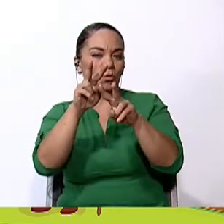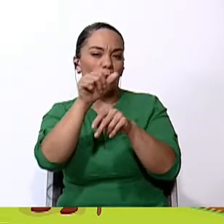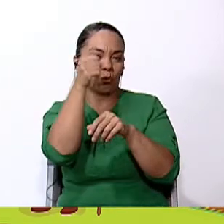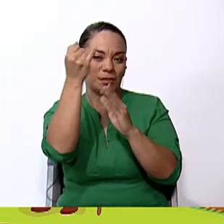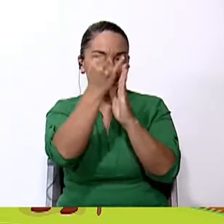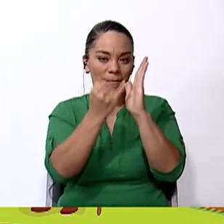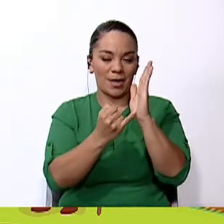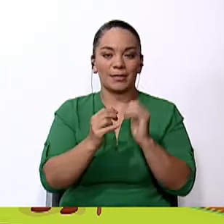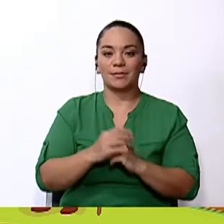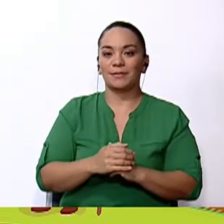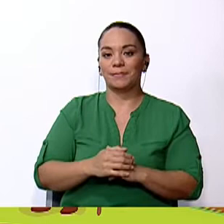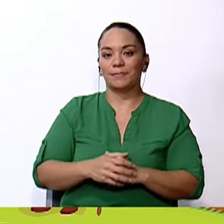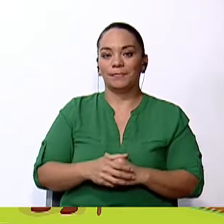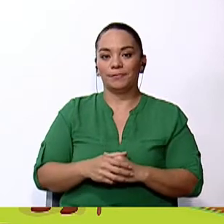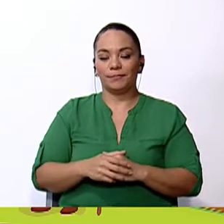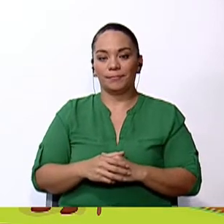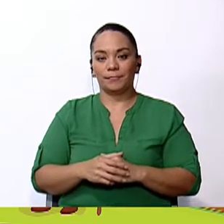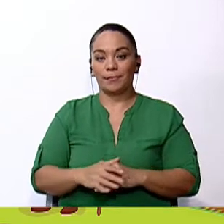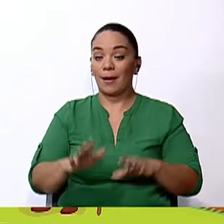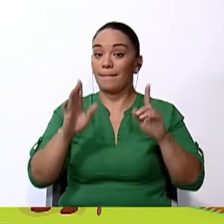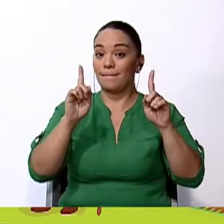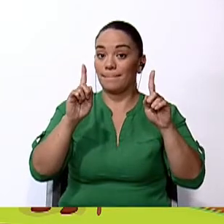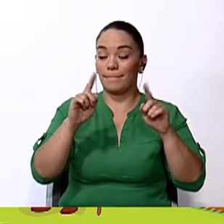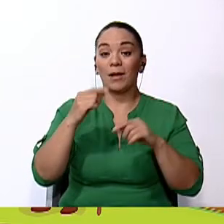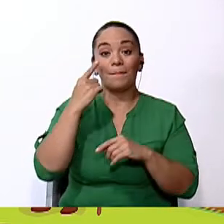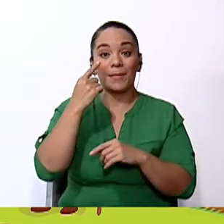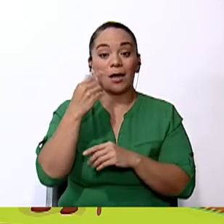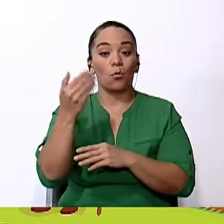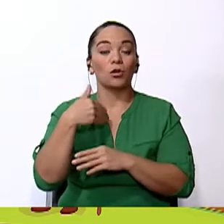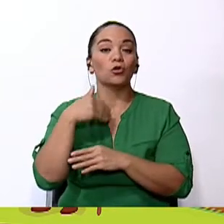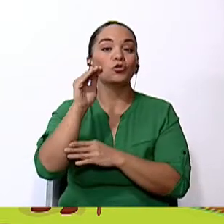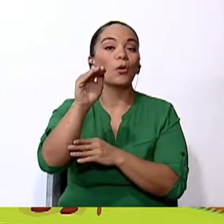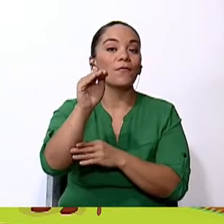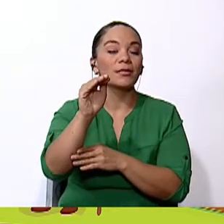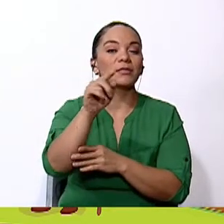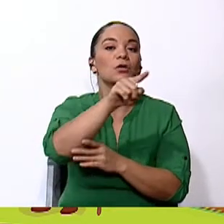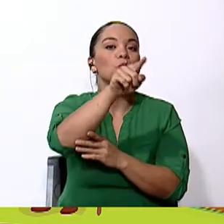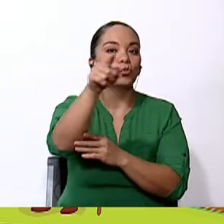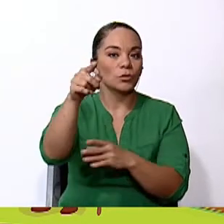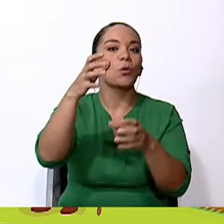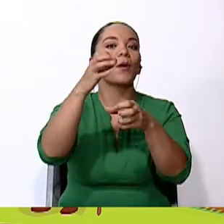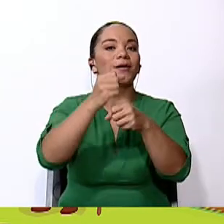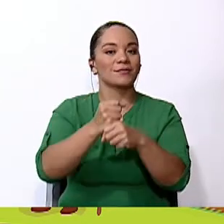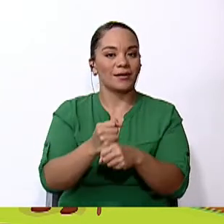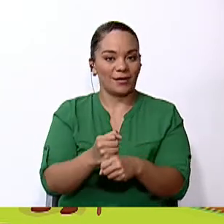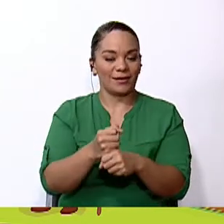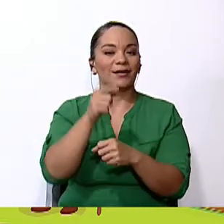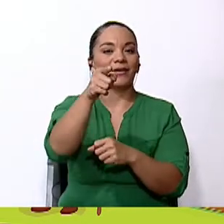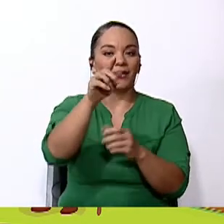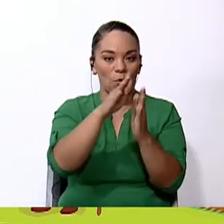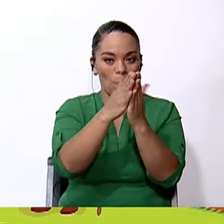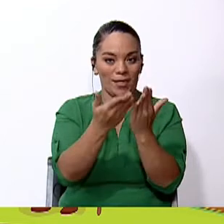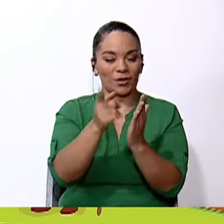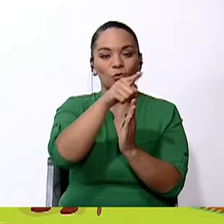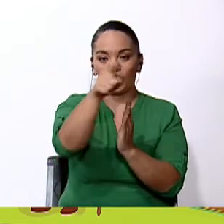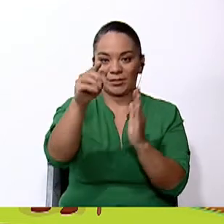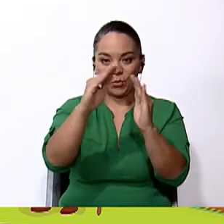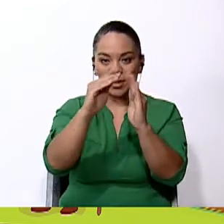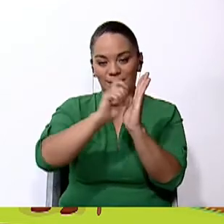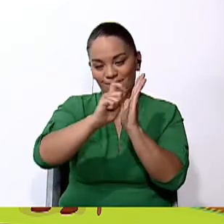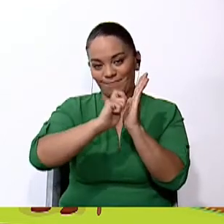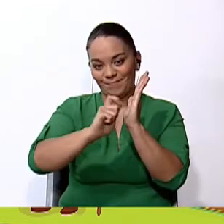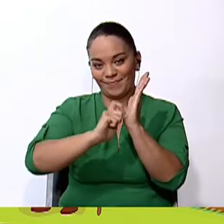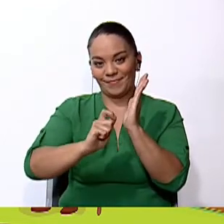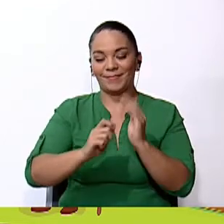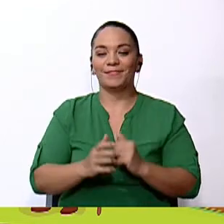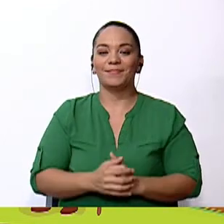imágenes. Un momentito. Cuando yo les avise, ese trazo lo van a hacer, ustedes lo hacen en su cuaderno, ahí donde están sentaditos